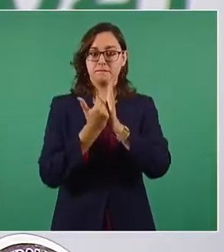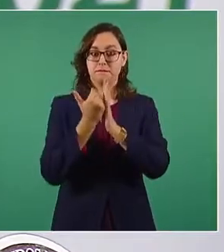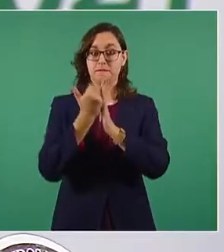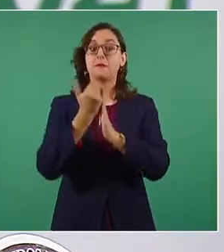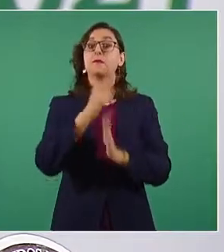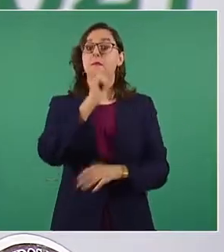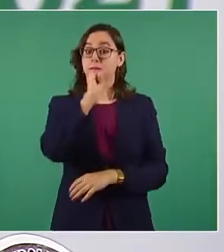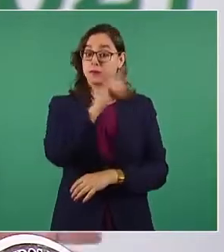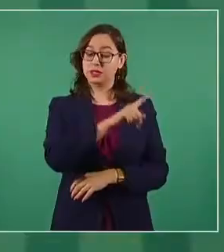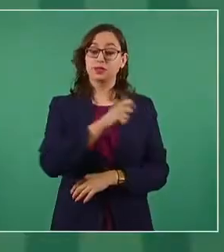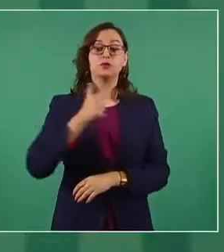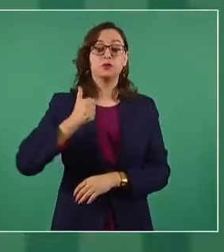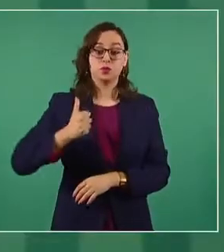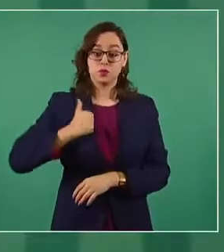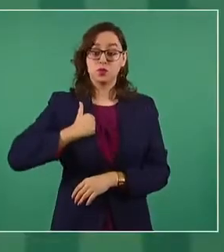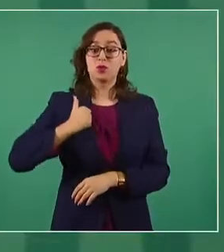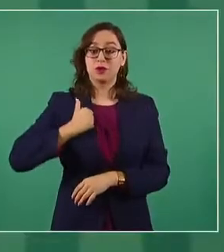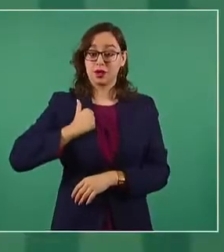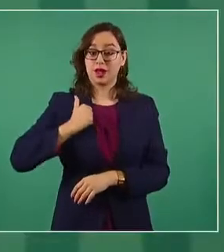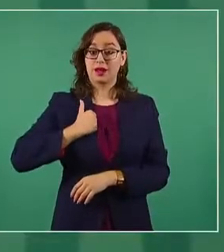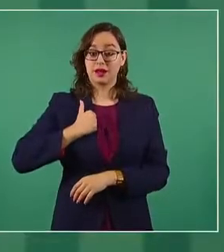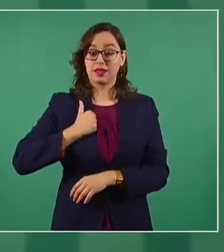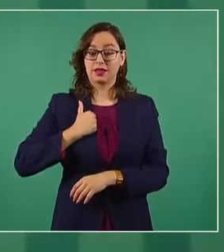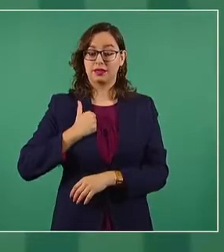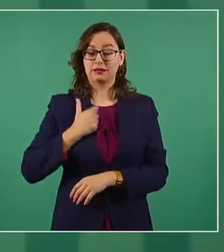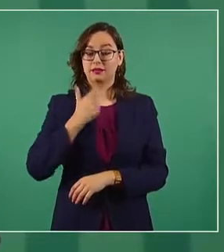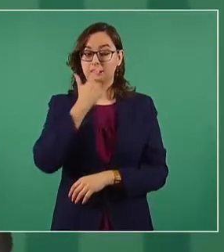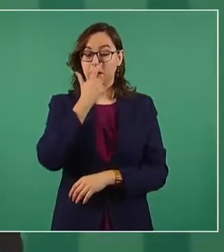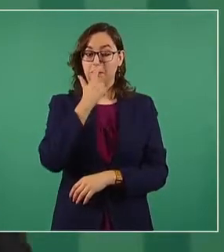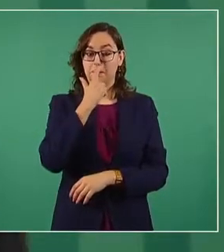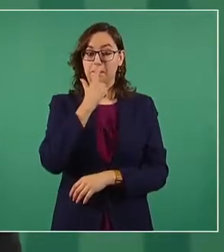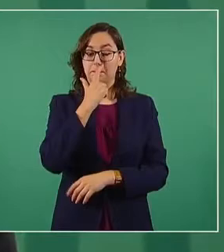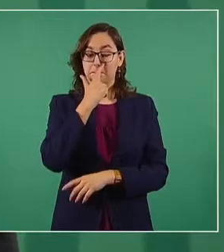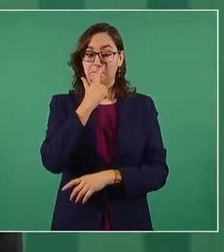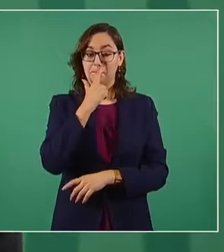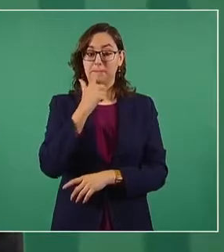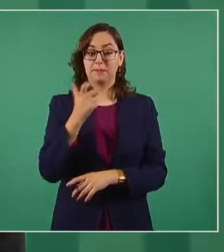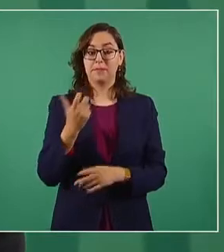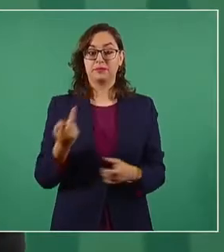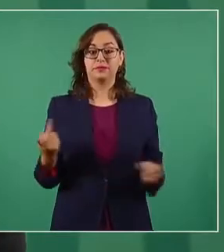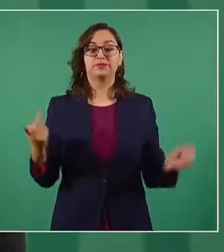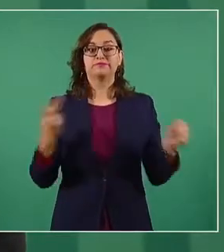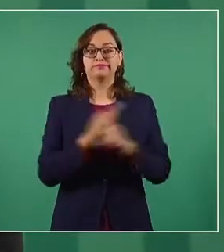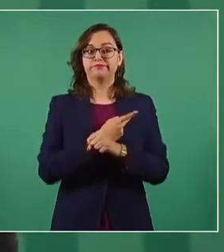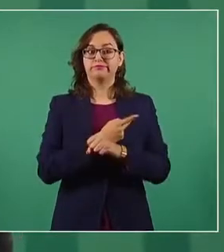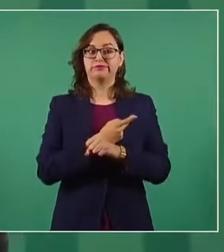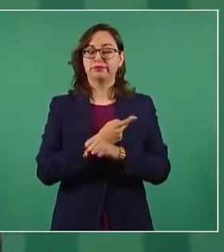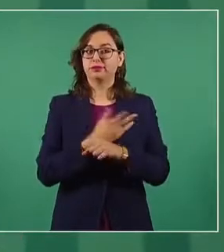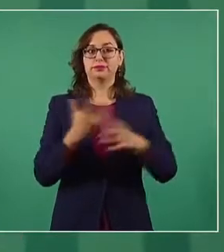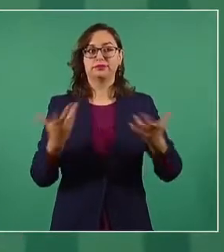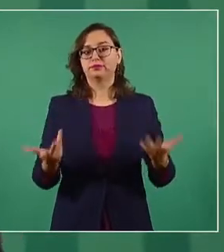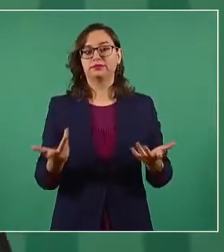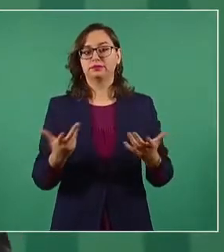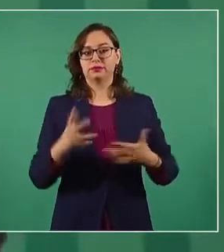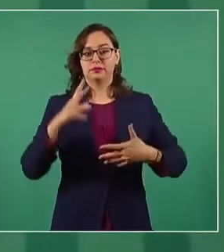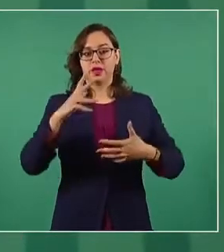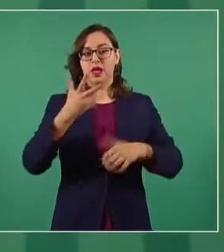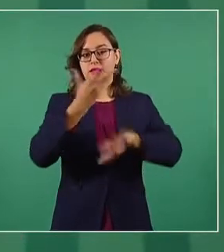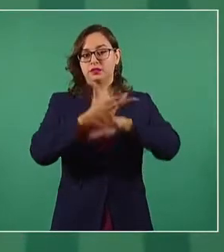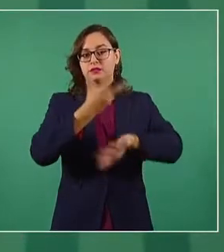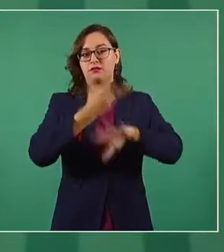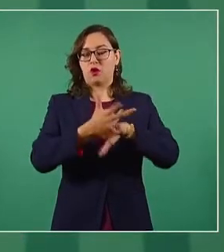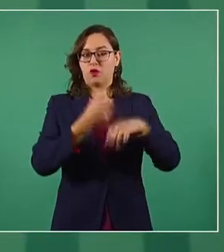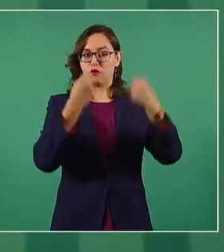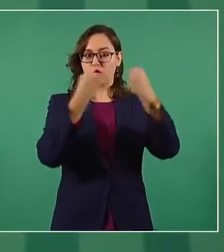Entonces se tomó una decisión que tiene que ver con la frontera, digamos, más o menos de manera homogénea por ese motivo.